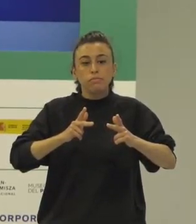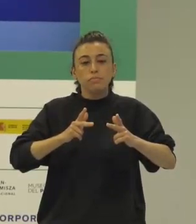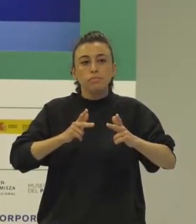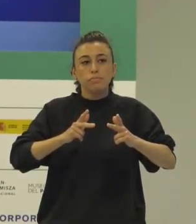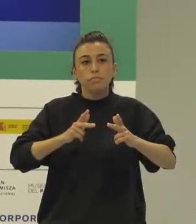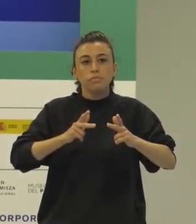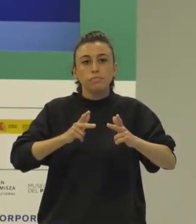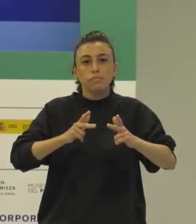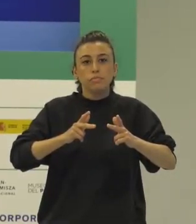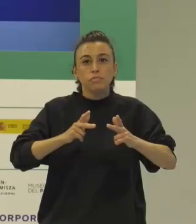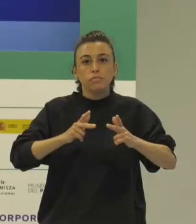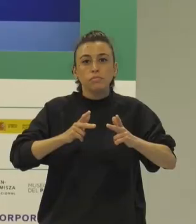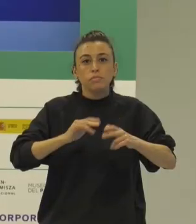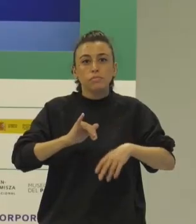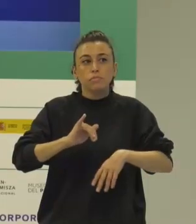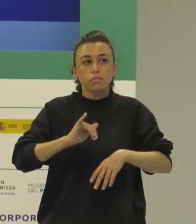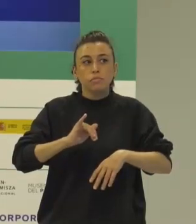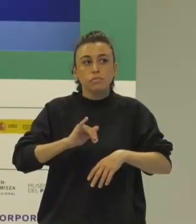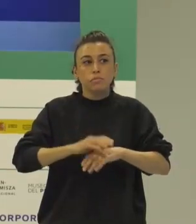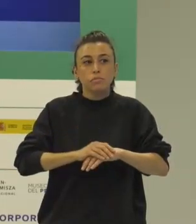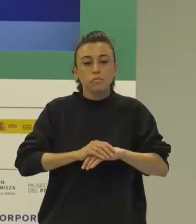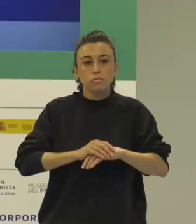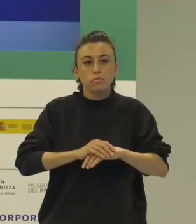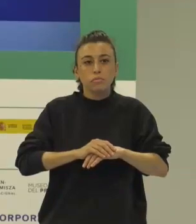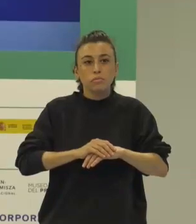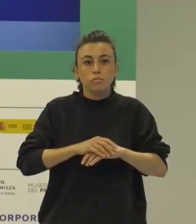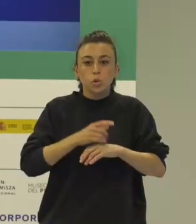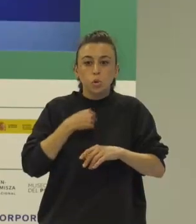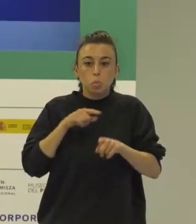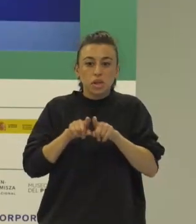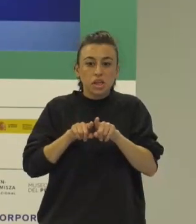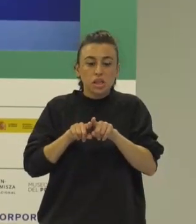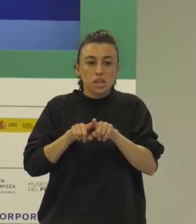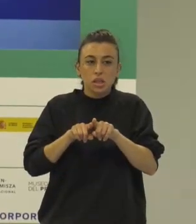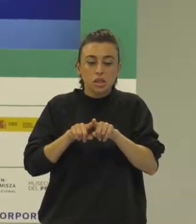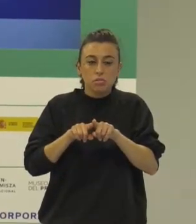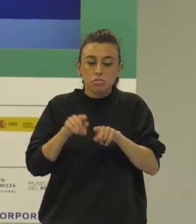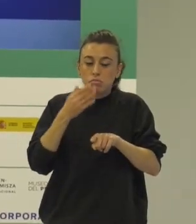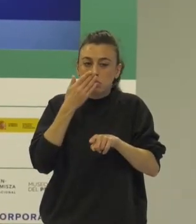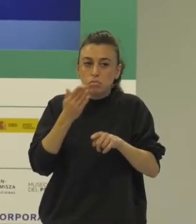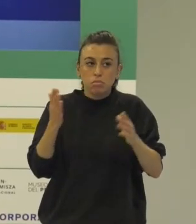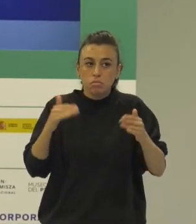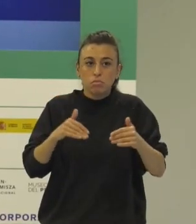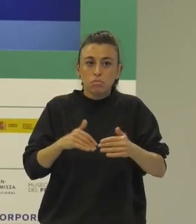y con eso tiene prácticamente todo. Yo no tengo tanta crítica, honesta,